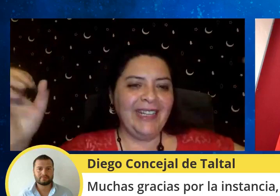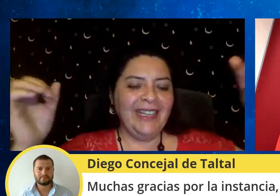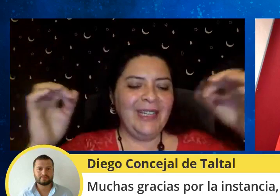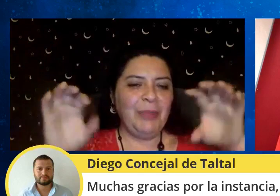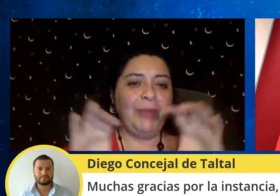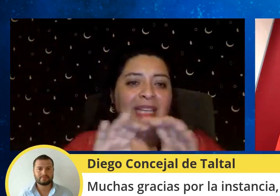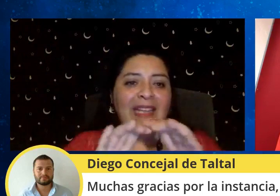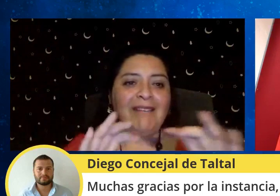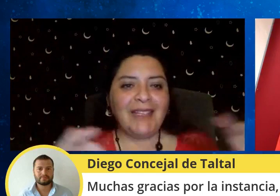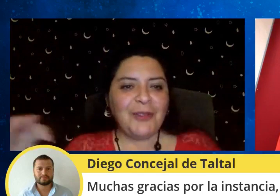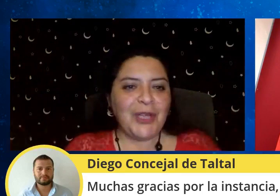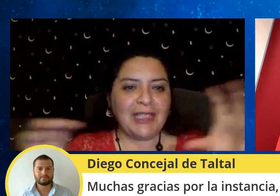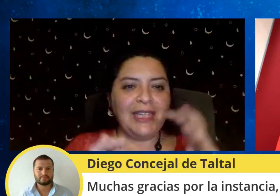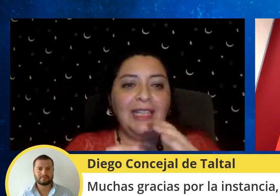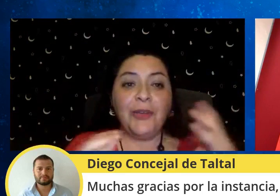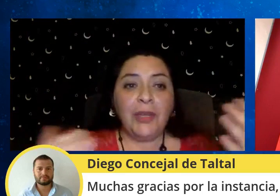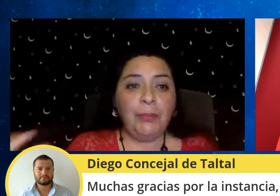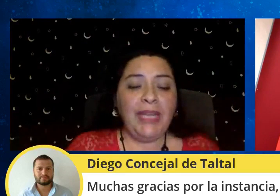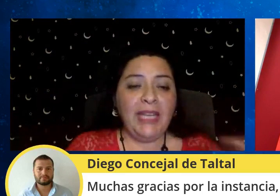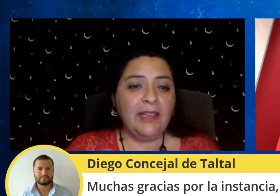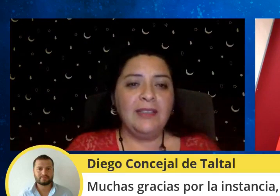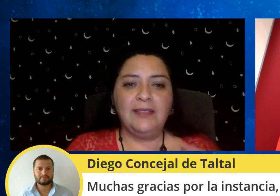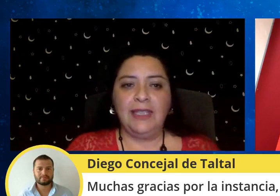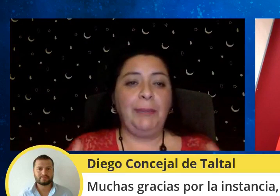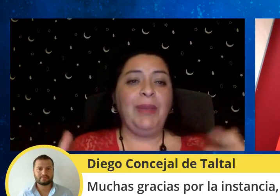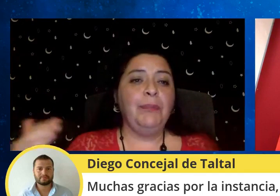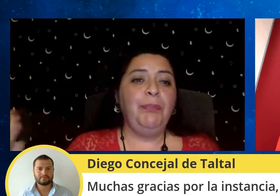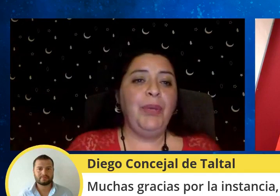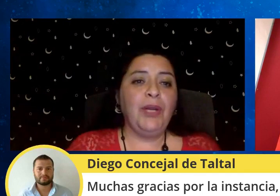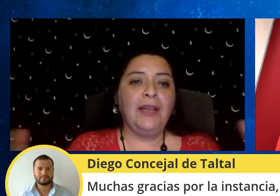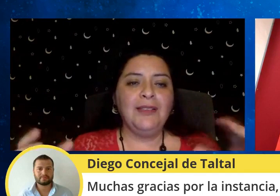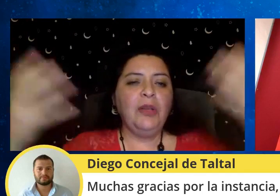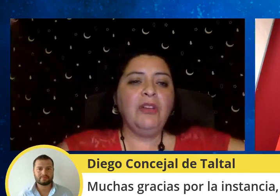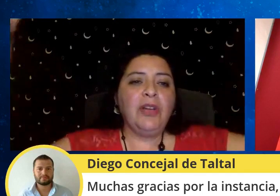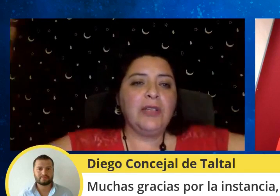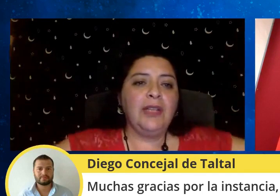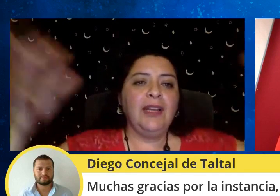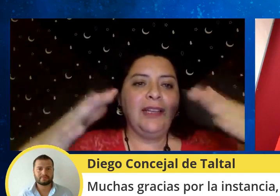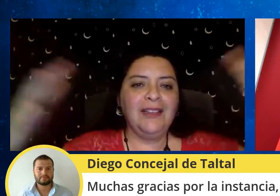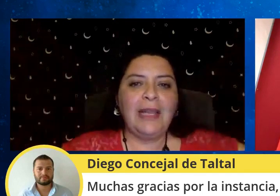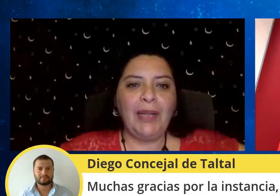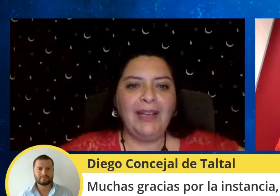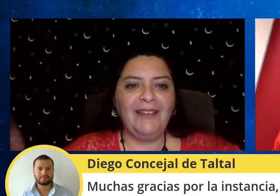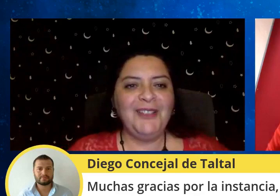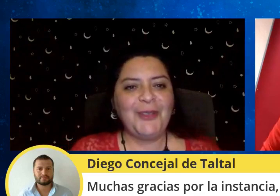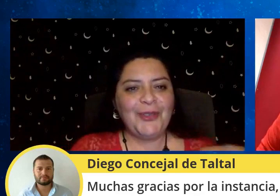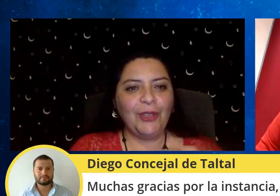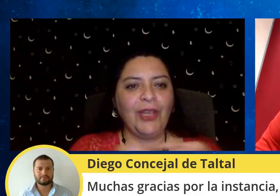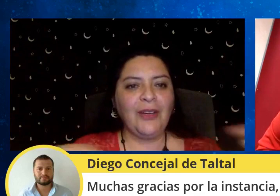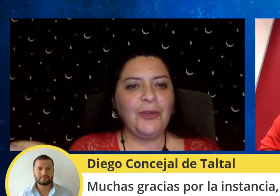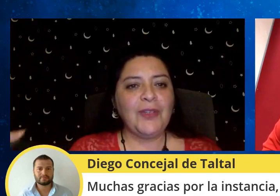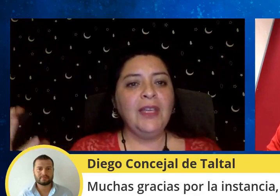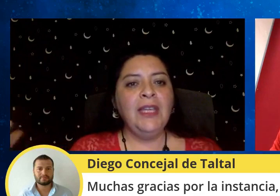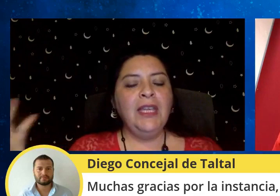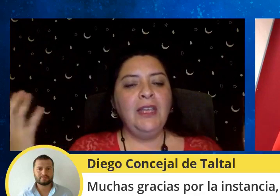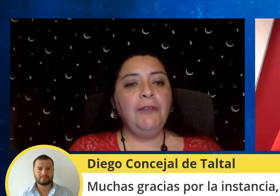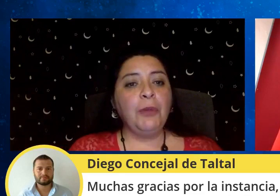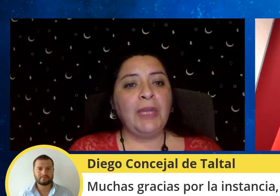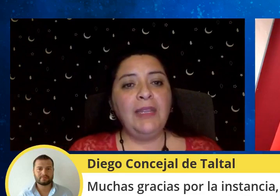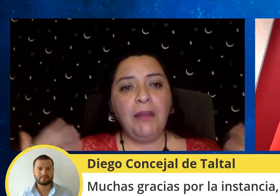terrestre. Me imaginaba con cartelitos que expliquen, que pasen piola, o sea, no estos carteles que tapan la visión, sino que